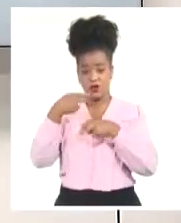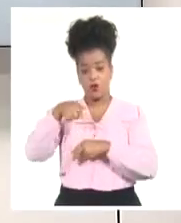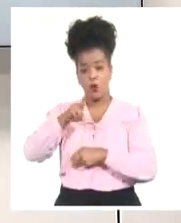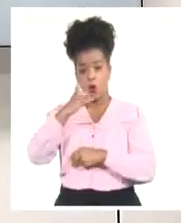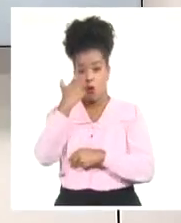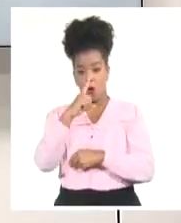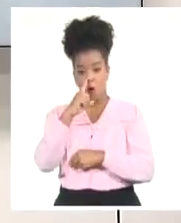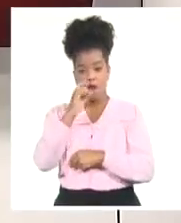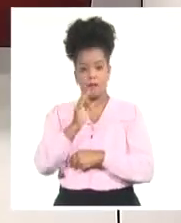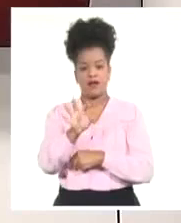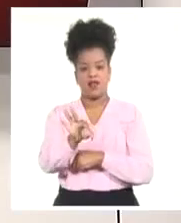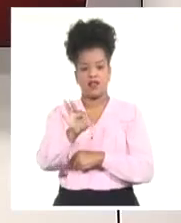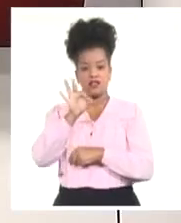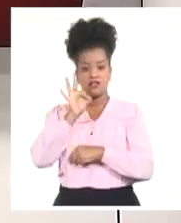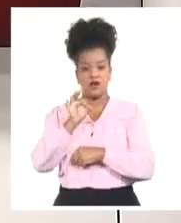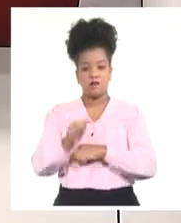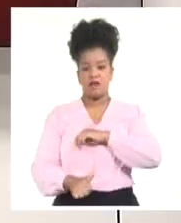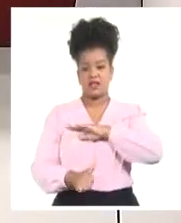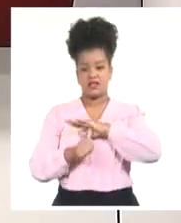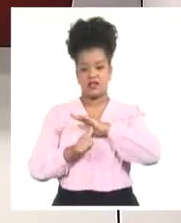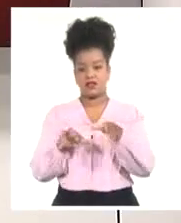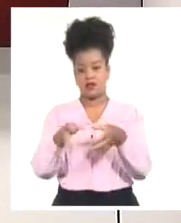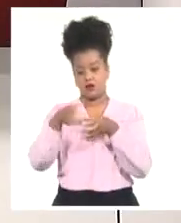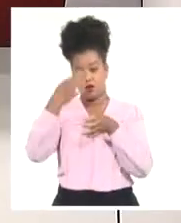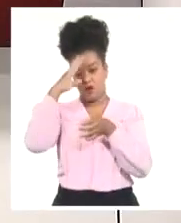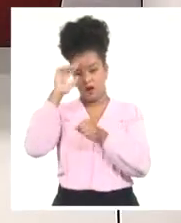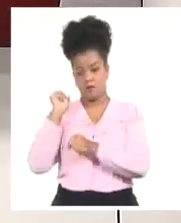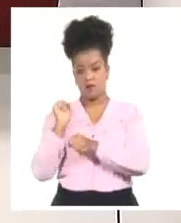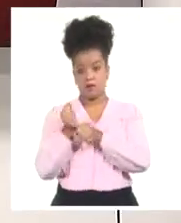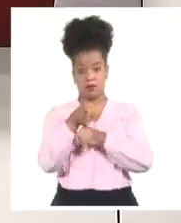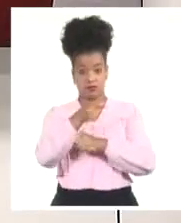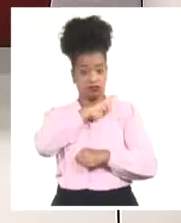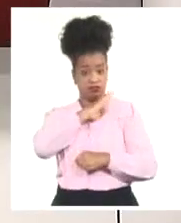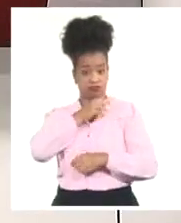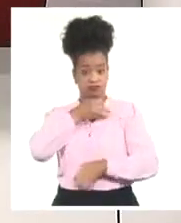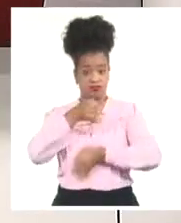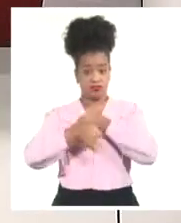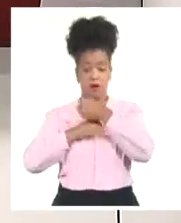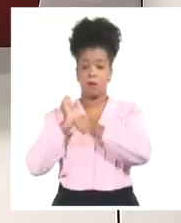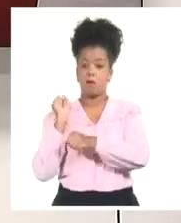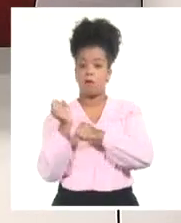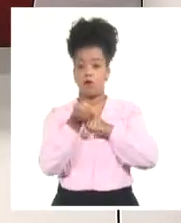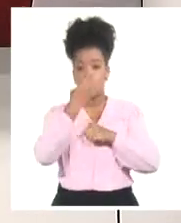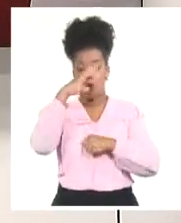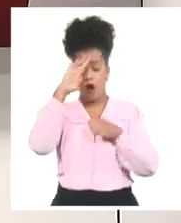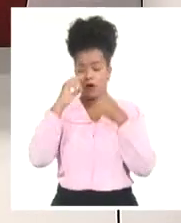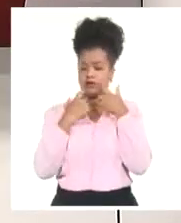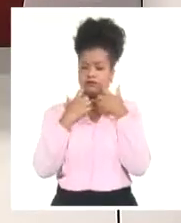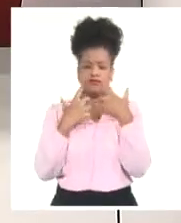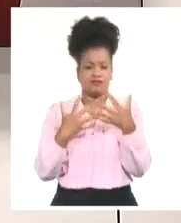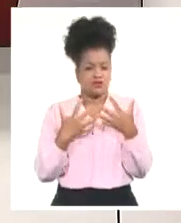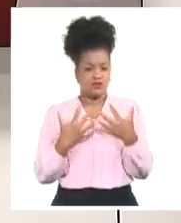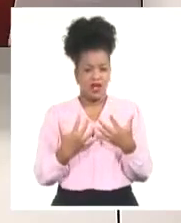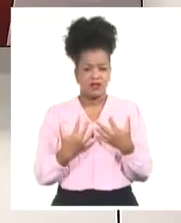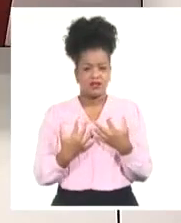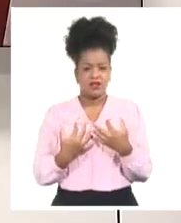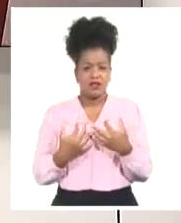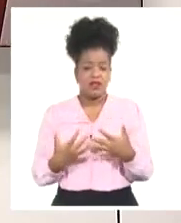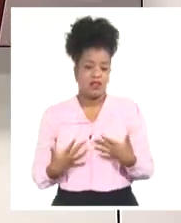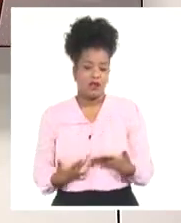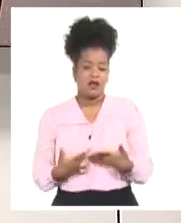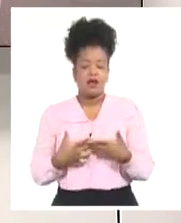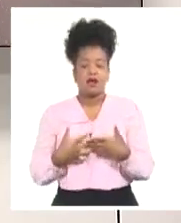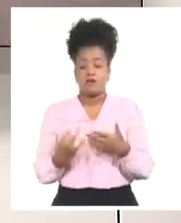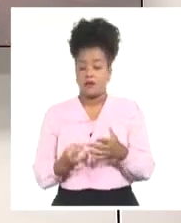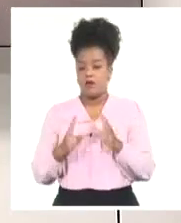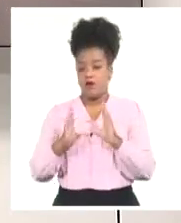como presidente de la Federación Cubana de Béisbol. El dirigente reconoció que el béisbol cubano ha sido parte consustancial en las 12 etapas de